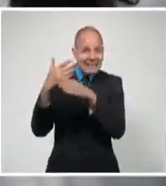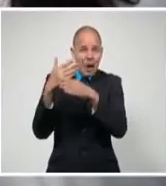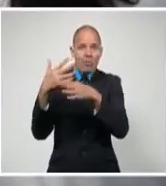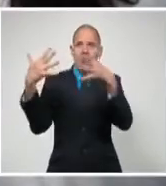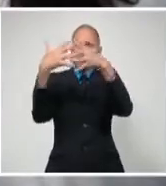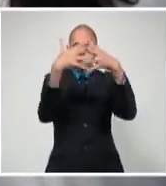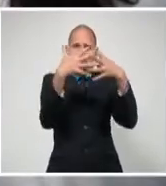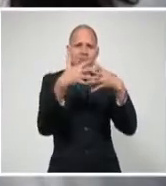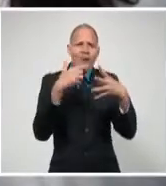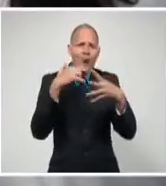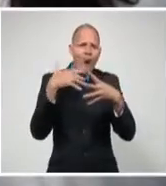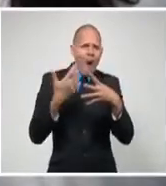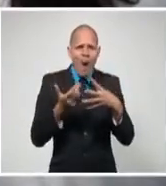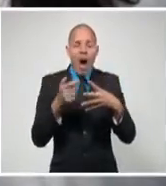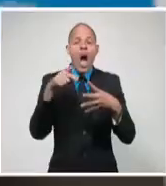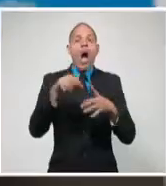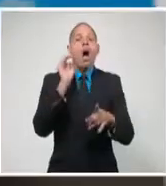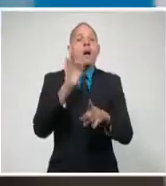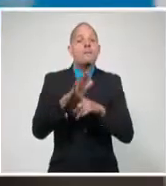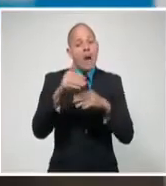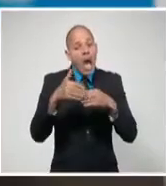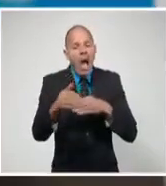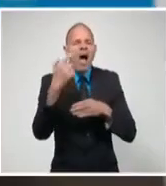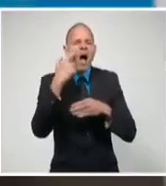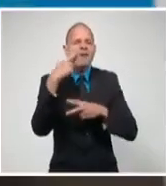COVID-19 estaría disponible muy pronto.